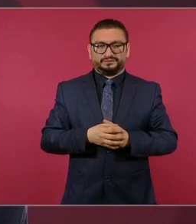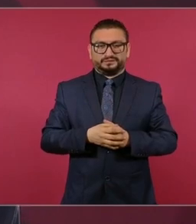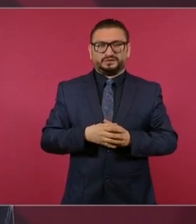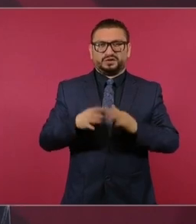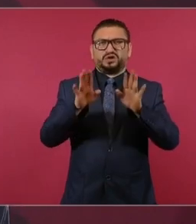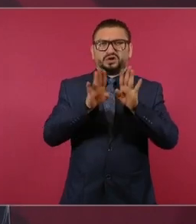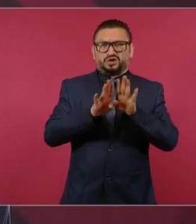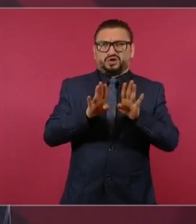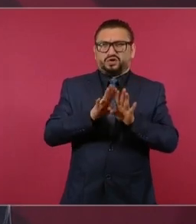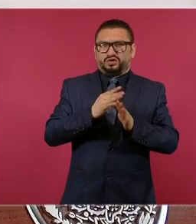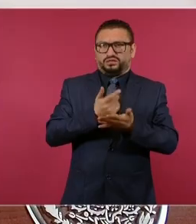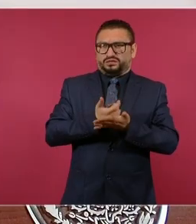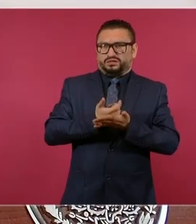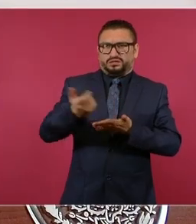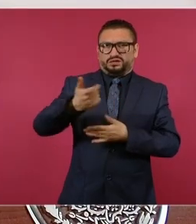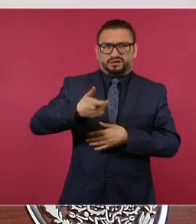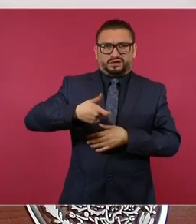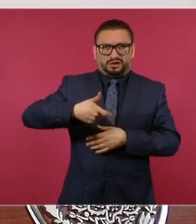¿con qué cara